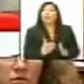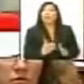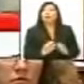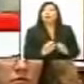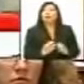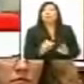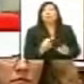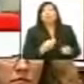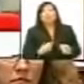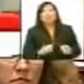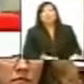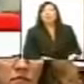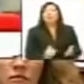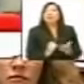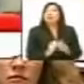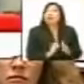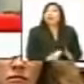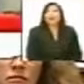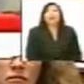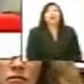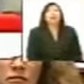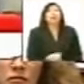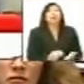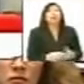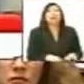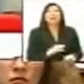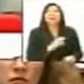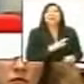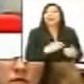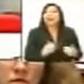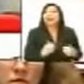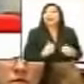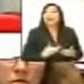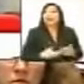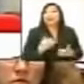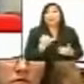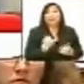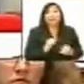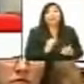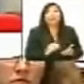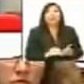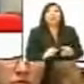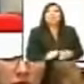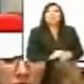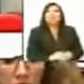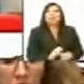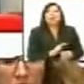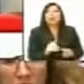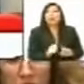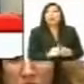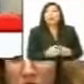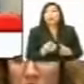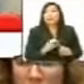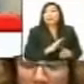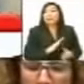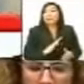Las licitaciones públicas, transparentes, es un tema muy relevante. Chile hoy día tiene una plataforma tecnológica donde prácticamente todas las instituciones